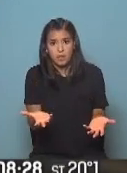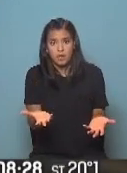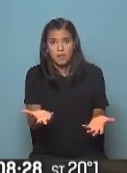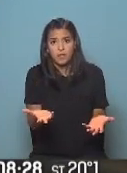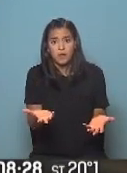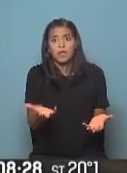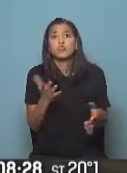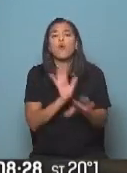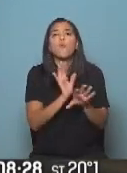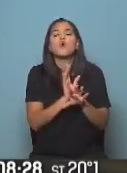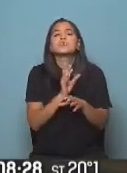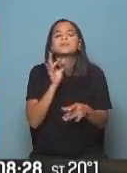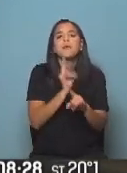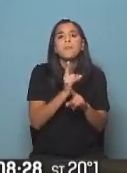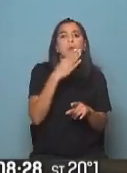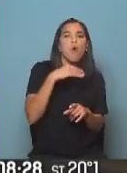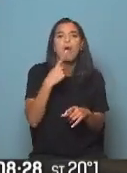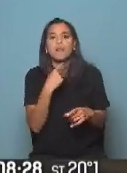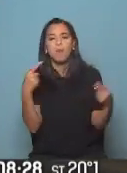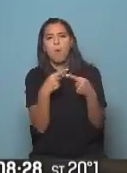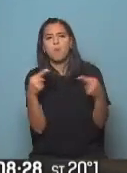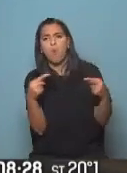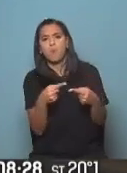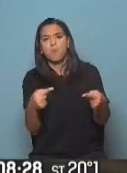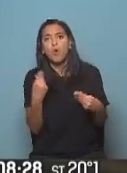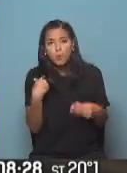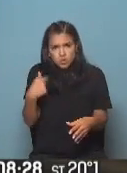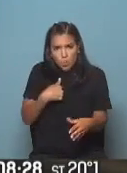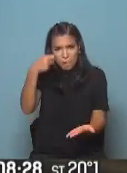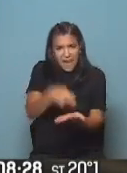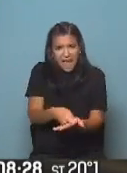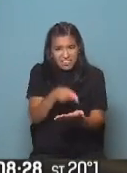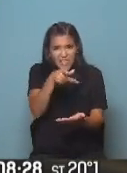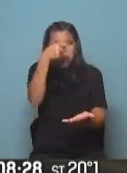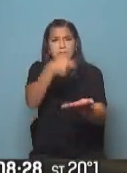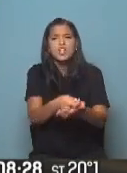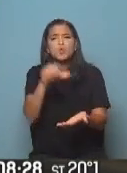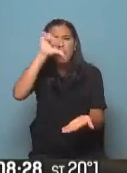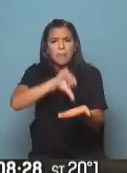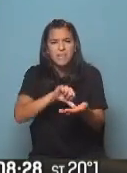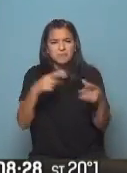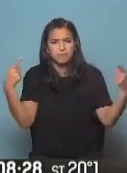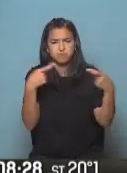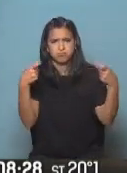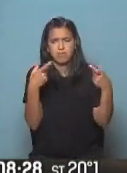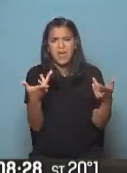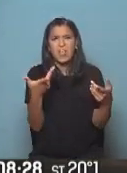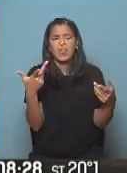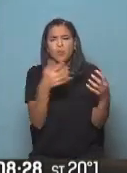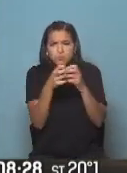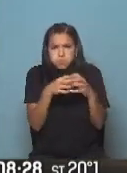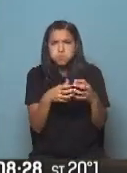todo el tiempo un Boca River. ¿Cómo voy a poner plata, invertir en un país donde se discute todo el